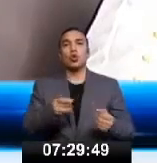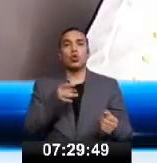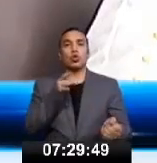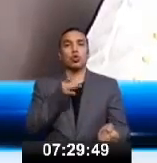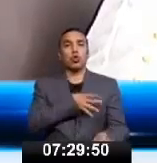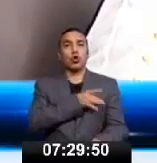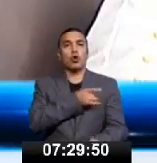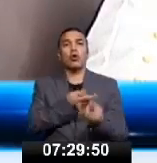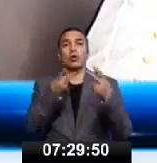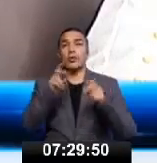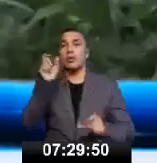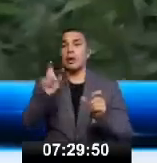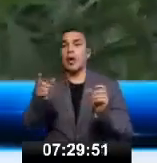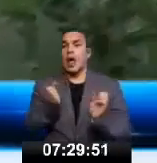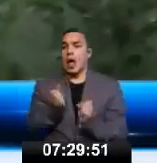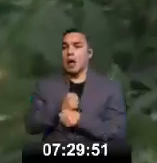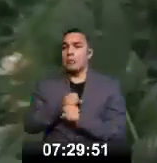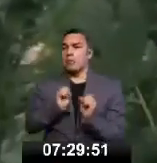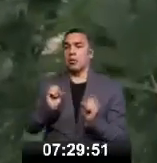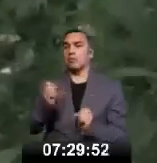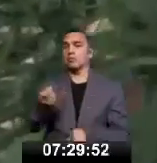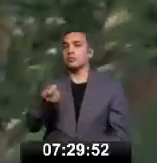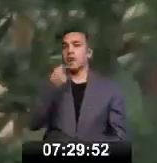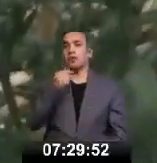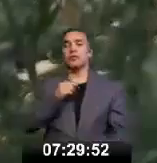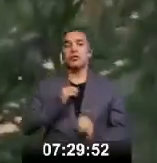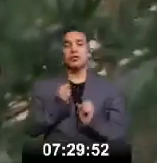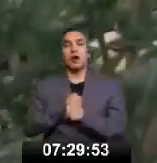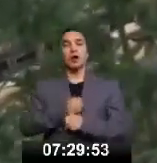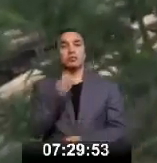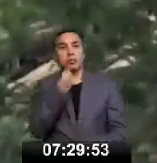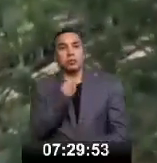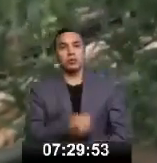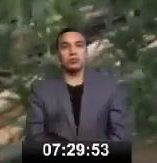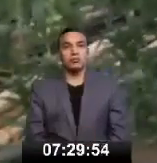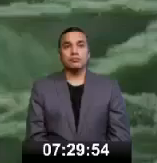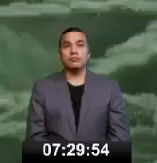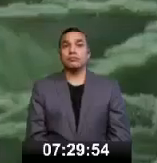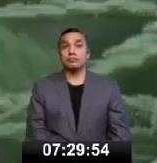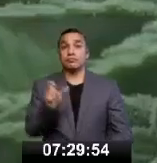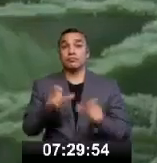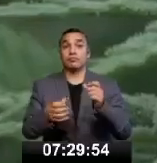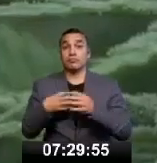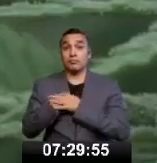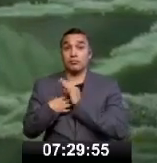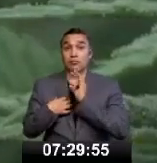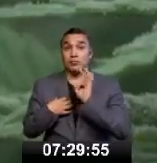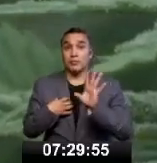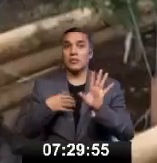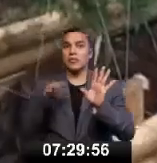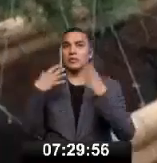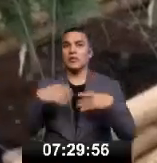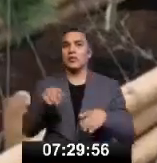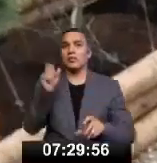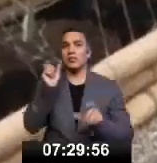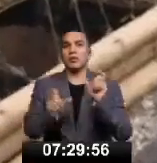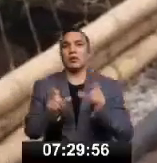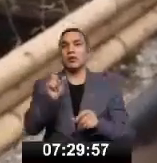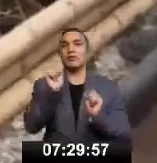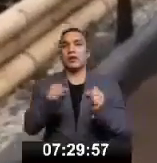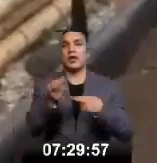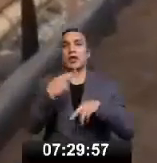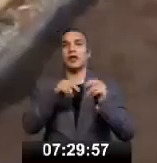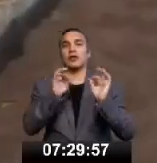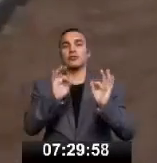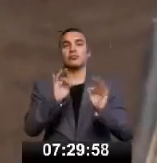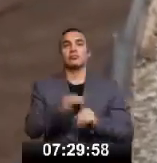o estímulo del apetito en estos animales. Los floricultores golpeados por la crisis del COVID-19 tendrían cierta ventaja de migrar a este cultivo debido